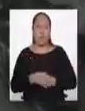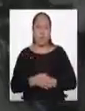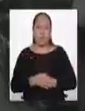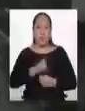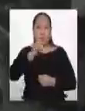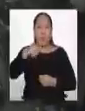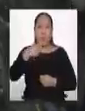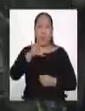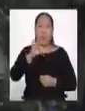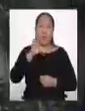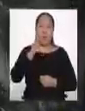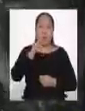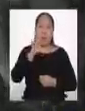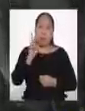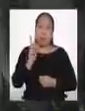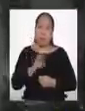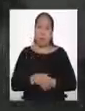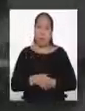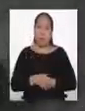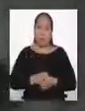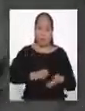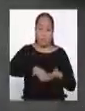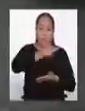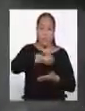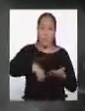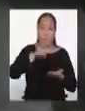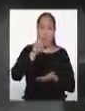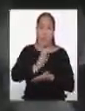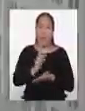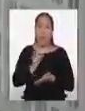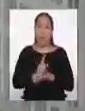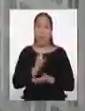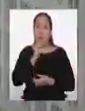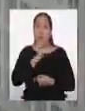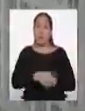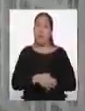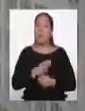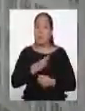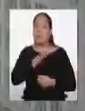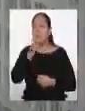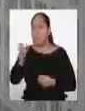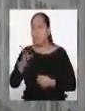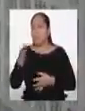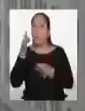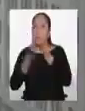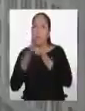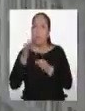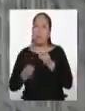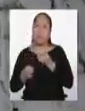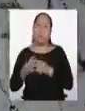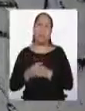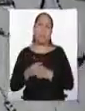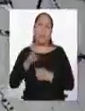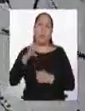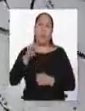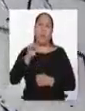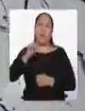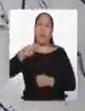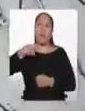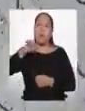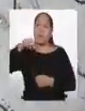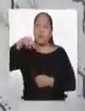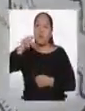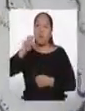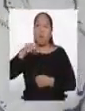En 1936, el Acta de Lima determinó que era el momento de acudir al arbitraje de Washington. Mientras